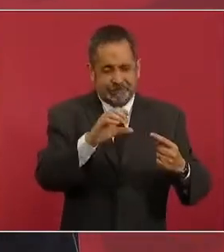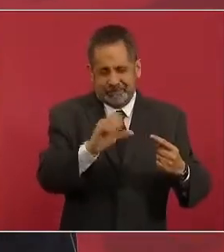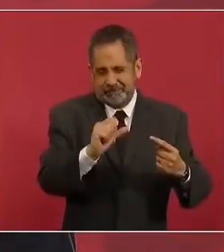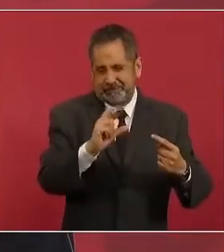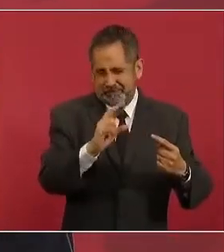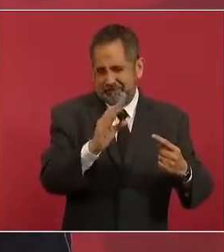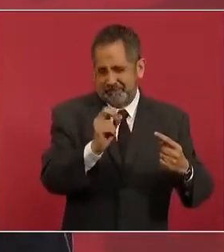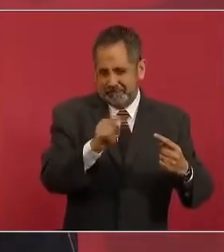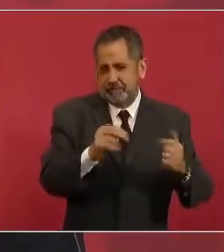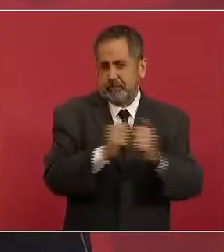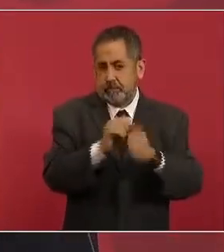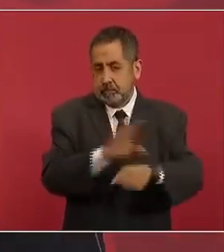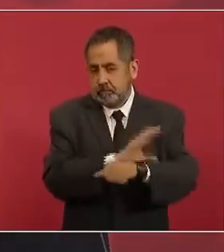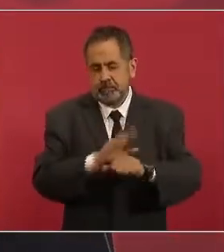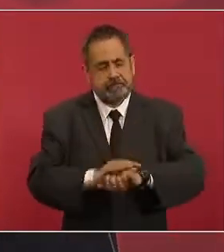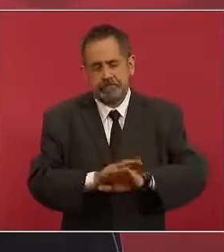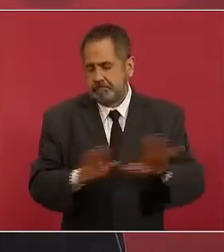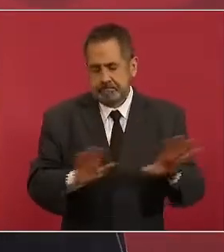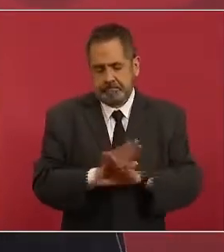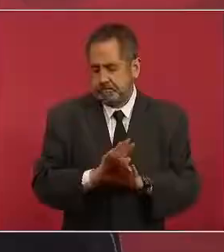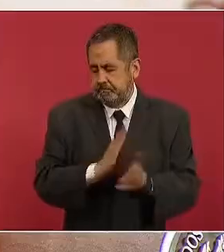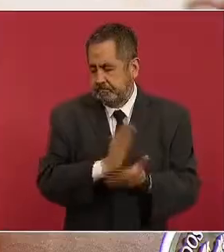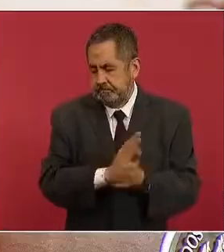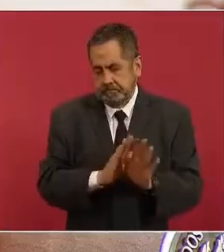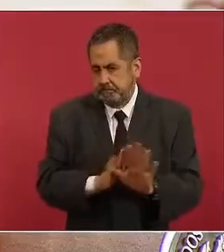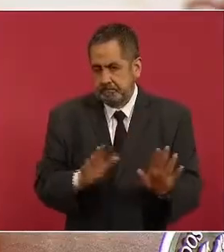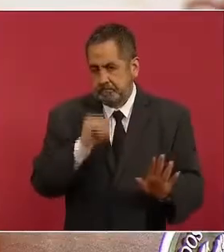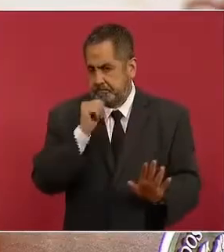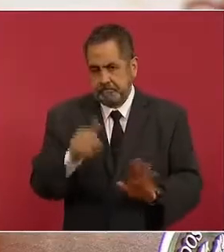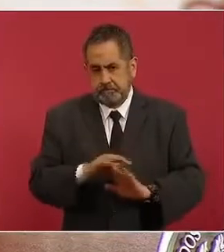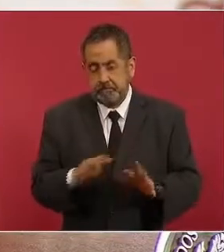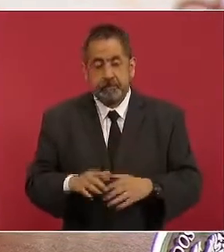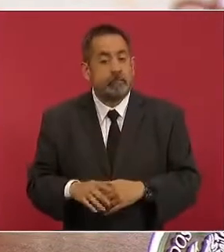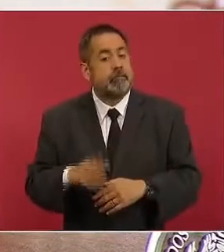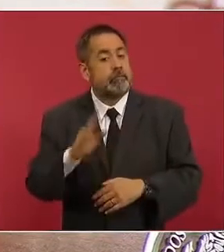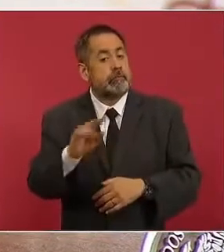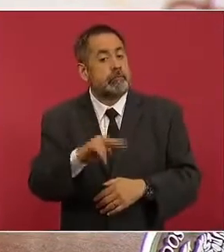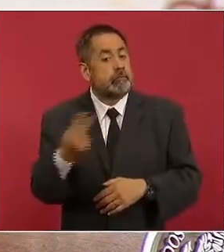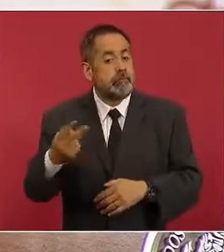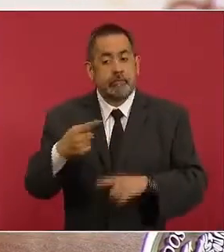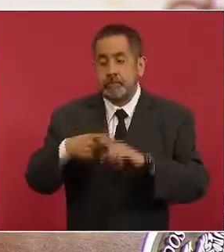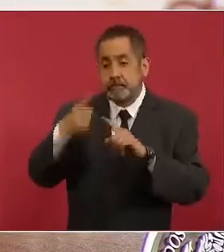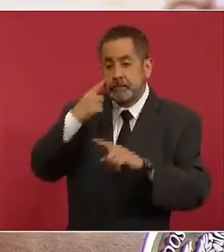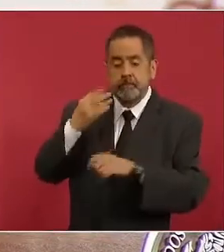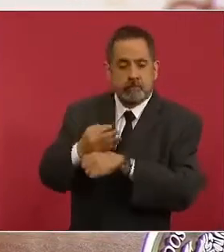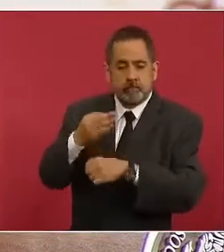que es importantísima, estamos invirtiendo como nunca